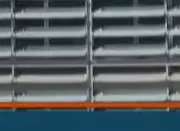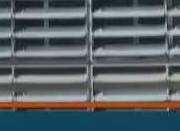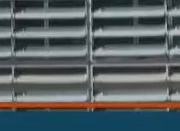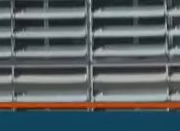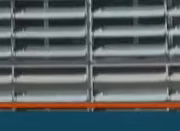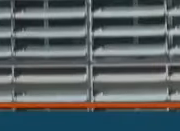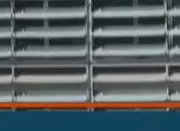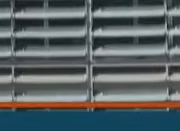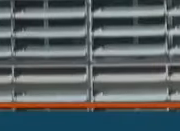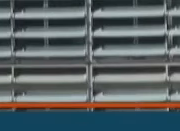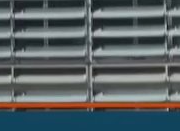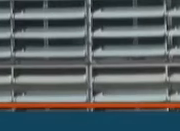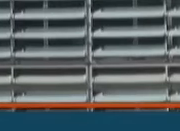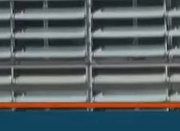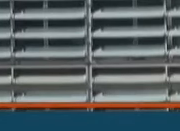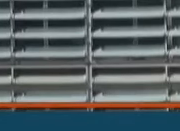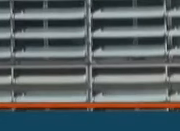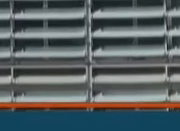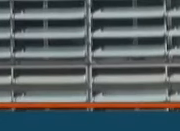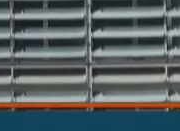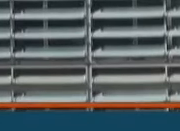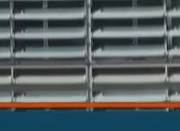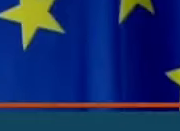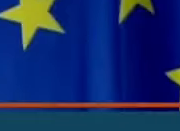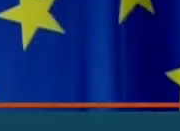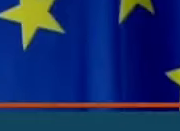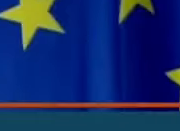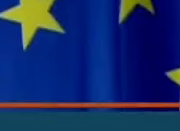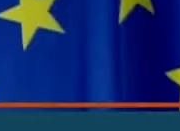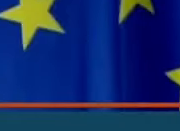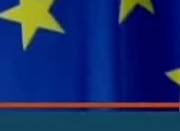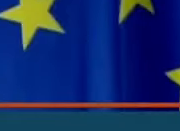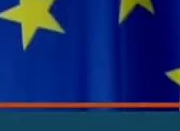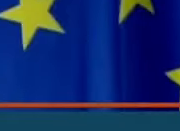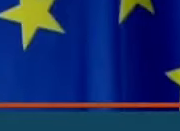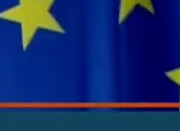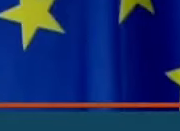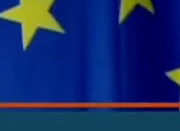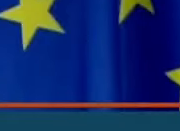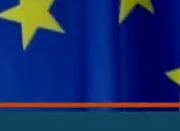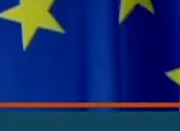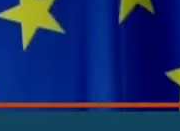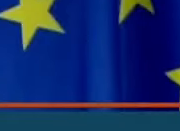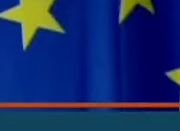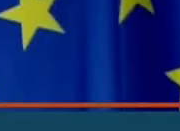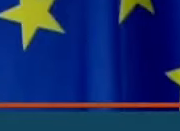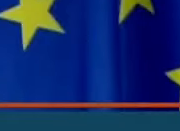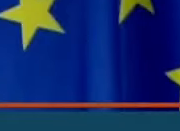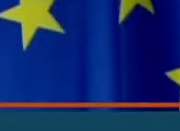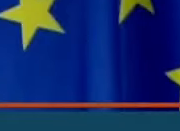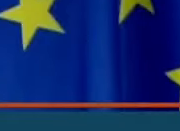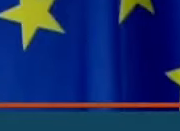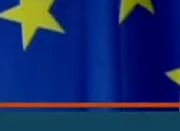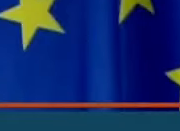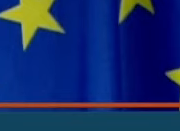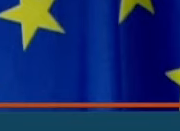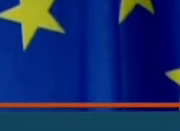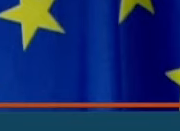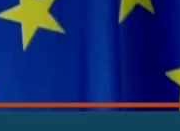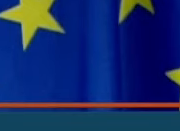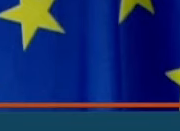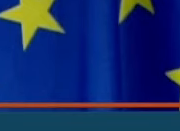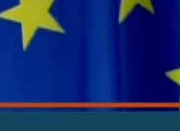recientes declaraciones de la Unión Europea que blanquean la violencia de la extrema derecha contra el pueblo venezolano